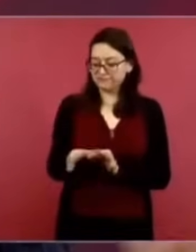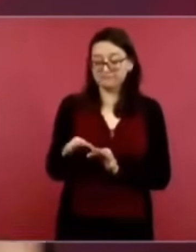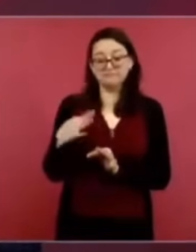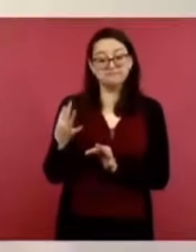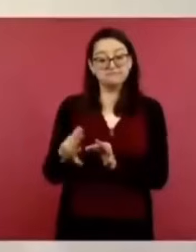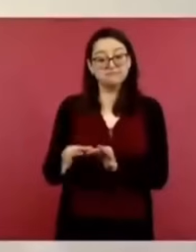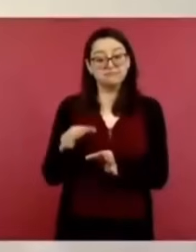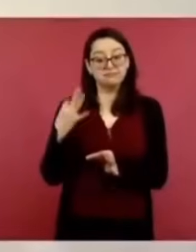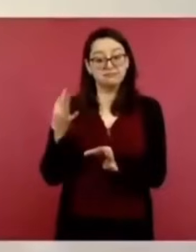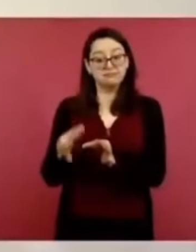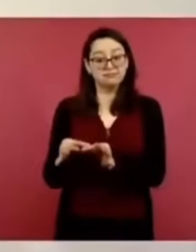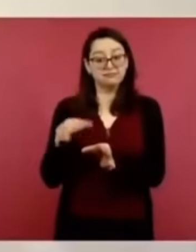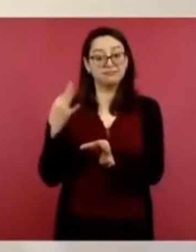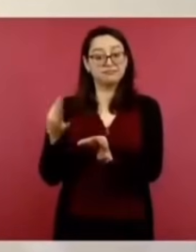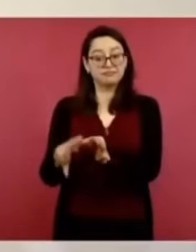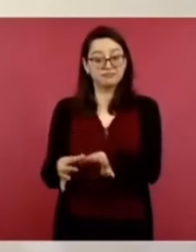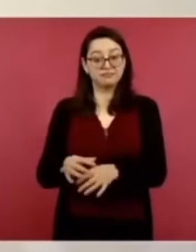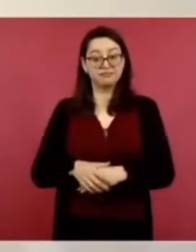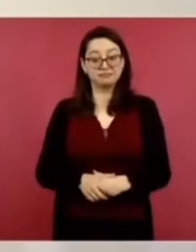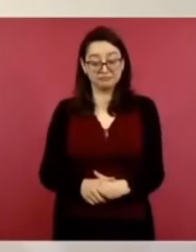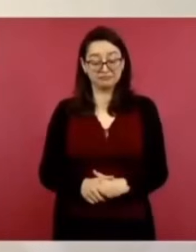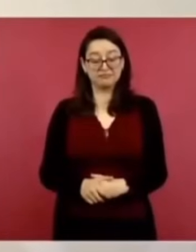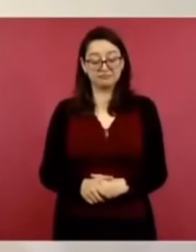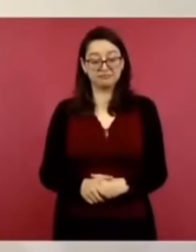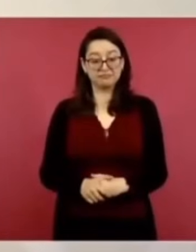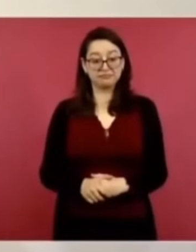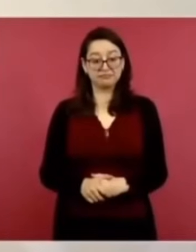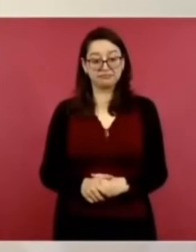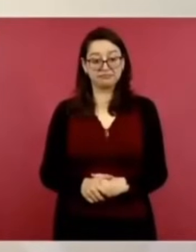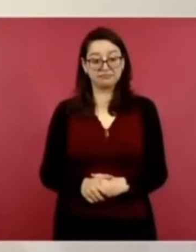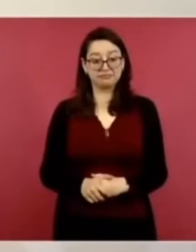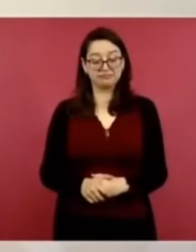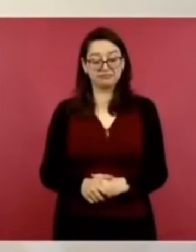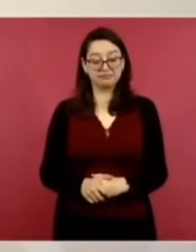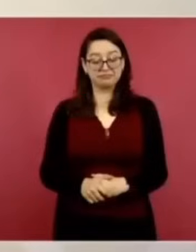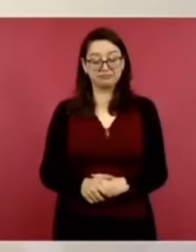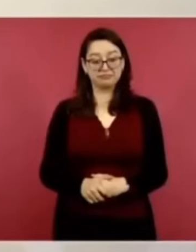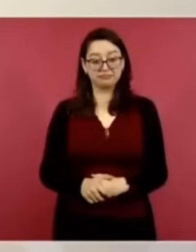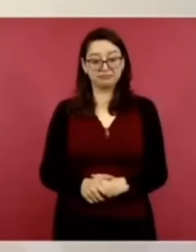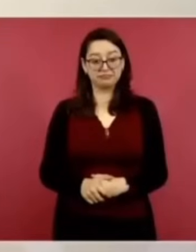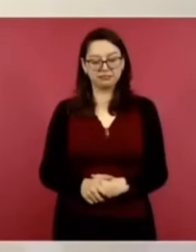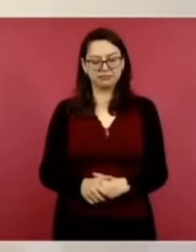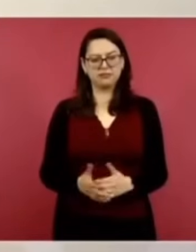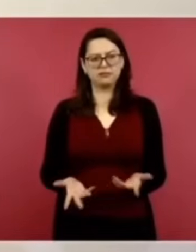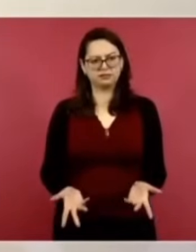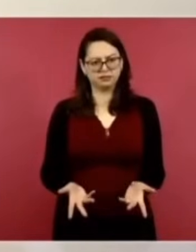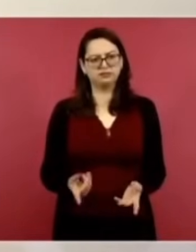Claro, no es oponernos a la crítica.